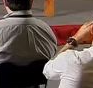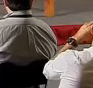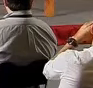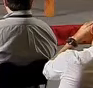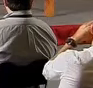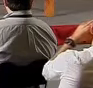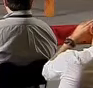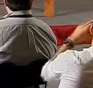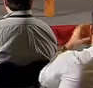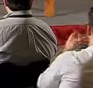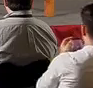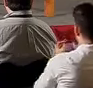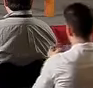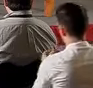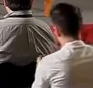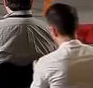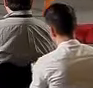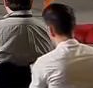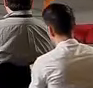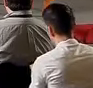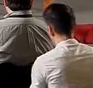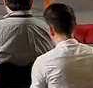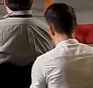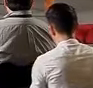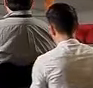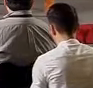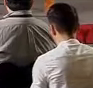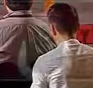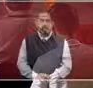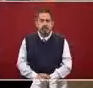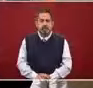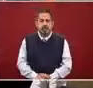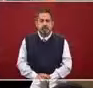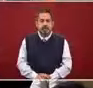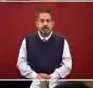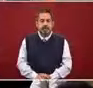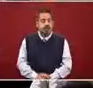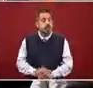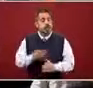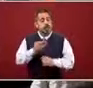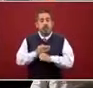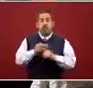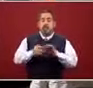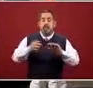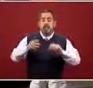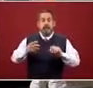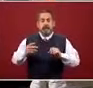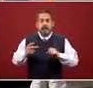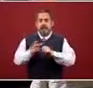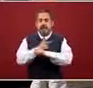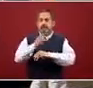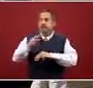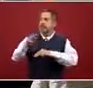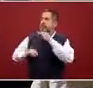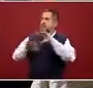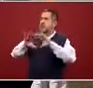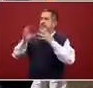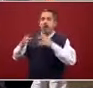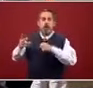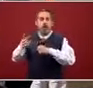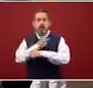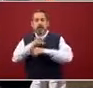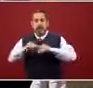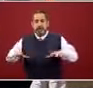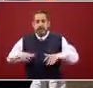en presentar el informe diario de la situación en el mundo, de la situación en México. Recordaré un poco